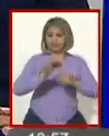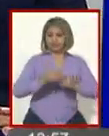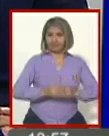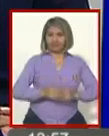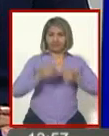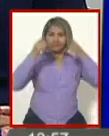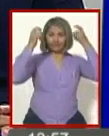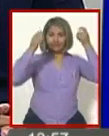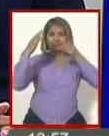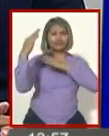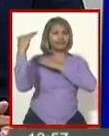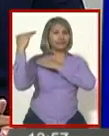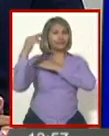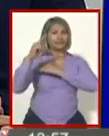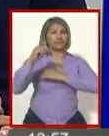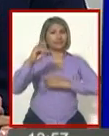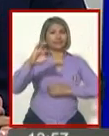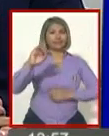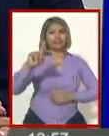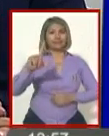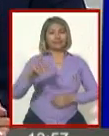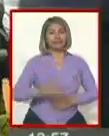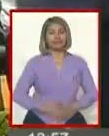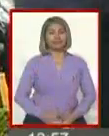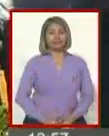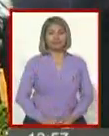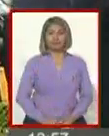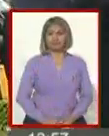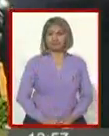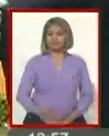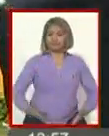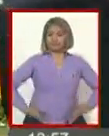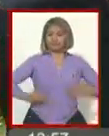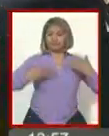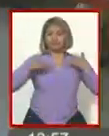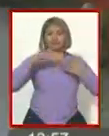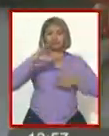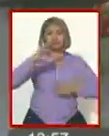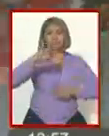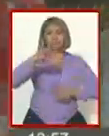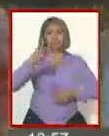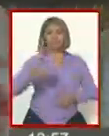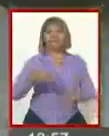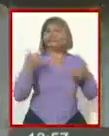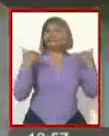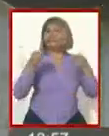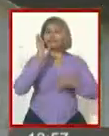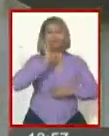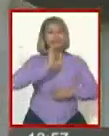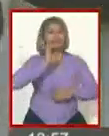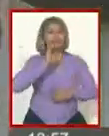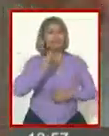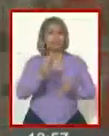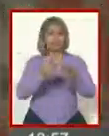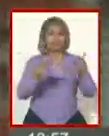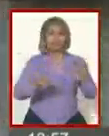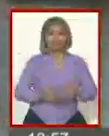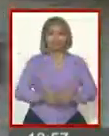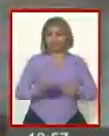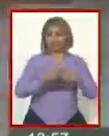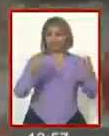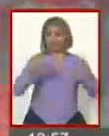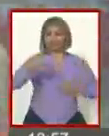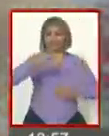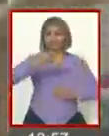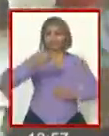evento fue la reina de Santa Cruz, Nicole Rosel. Residentes chaqueños festejaron a lo grande el aniversario de la provincia del Gran